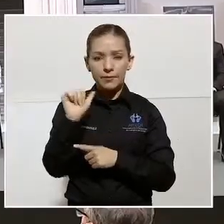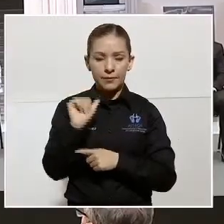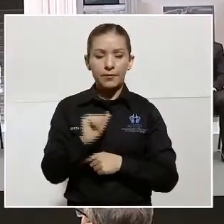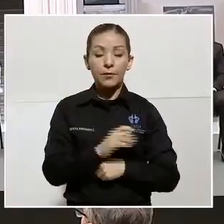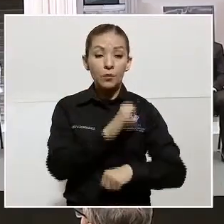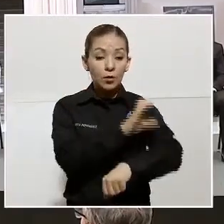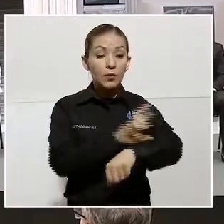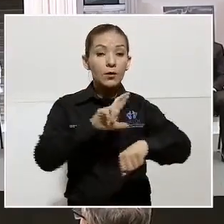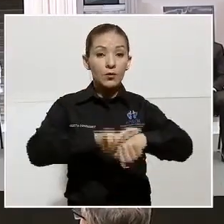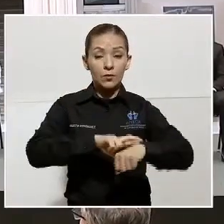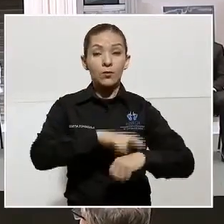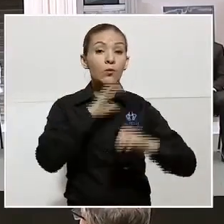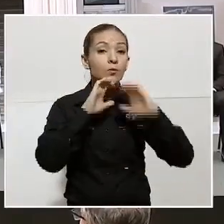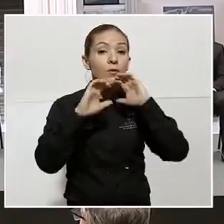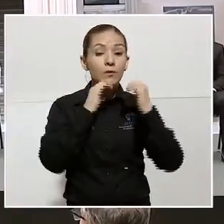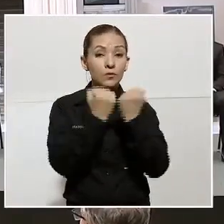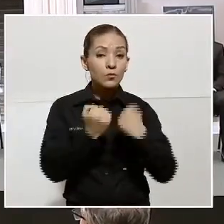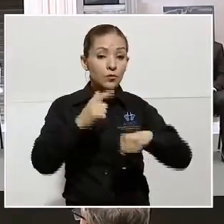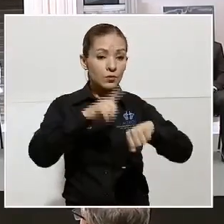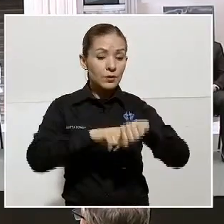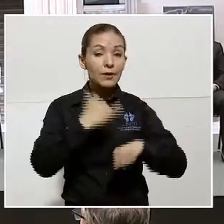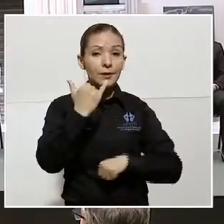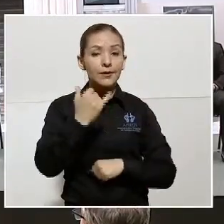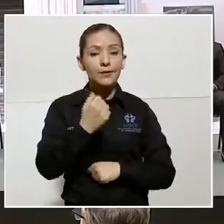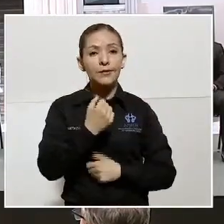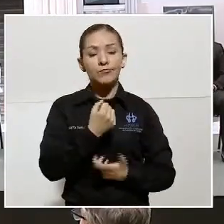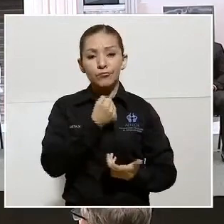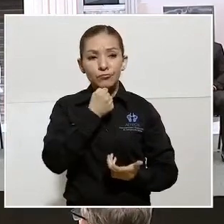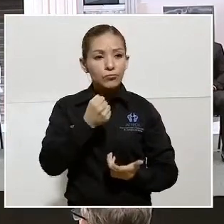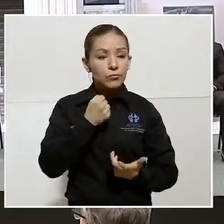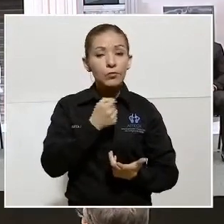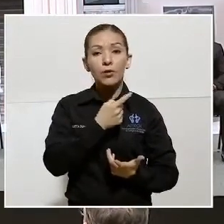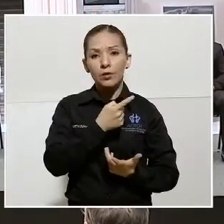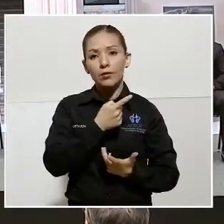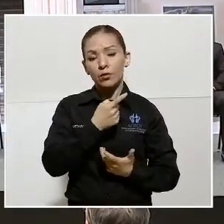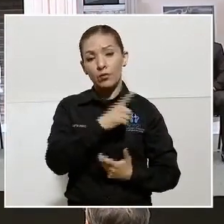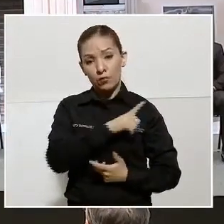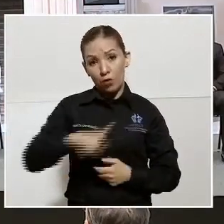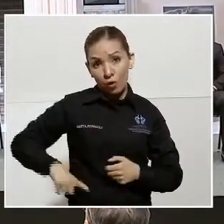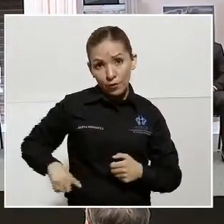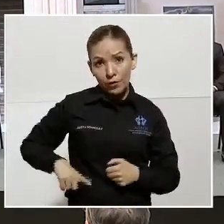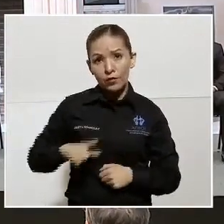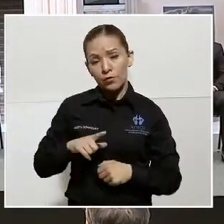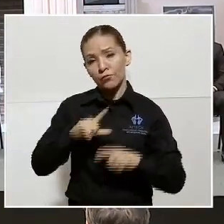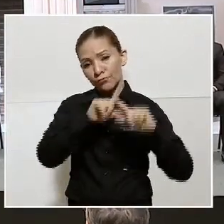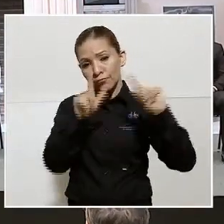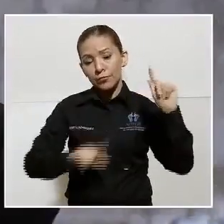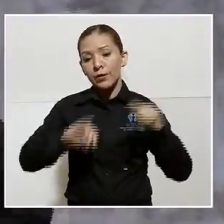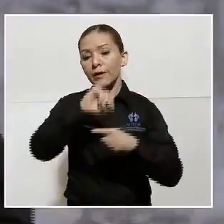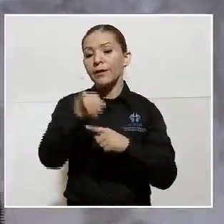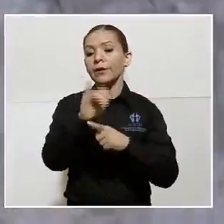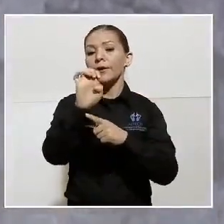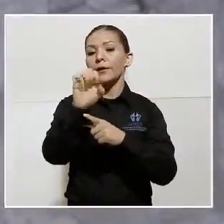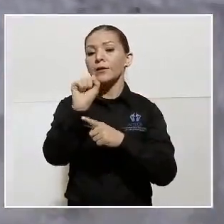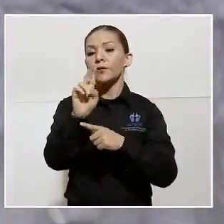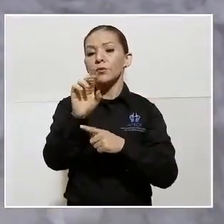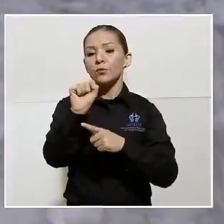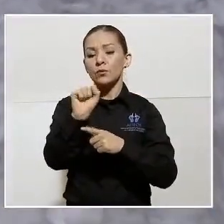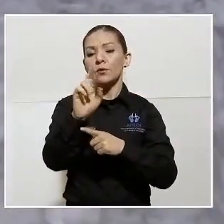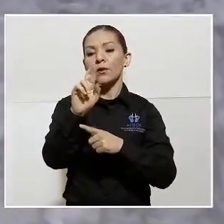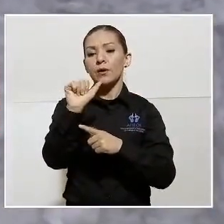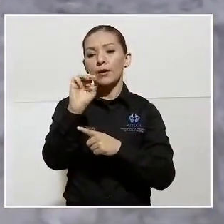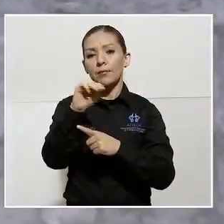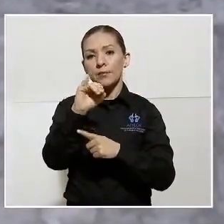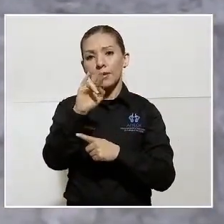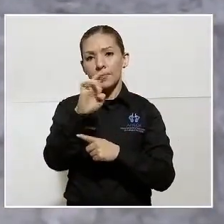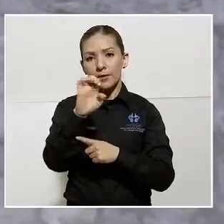Coordinador General de Comunicación Social y vocero del Gobierno de la República, licenciado Jesús Ramírez Cuevas.